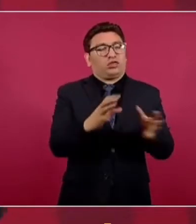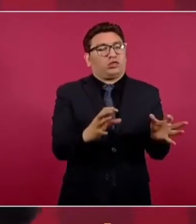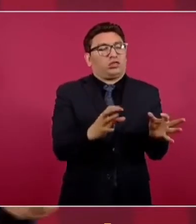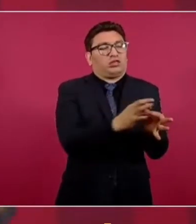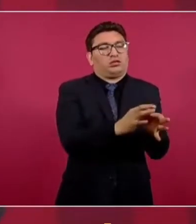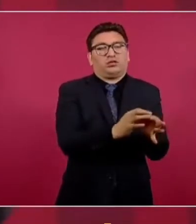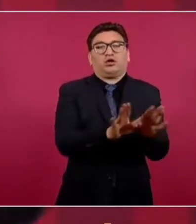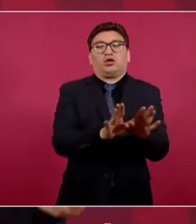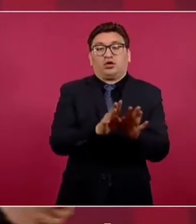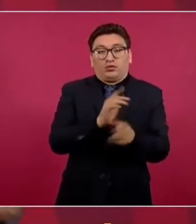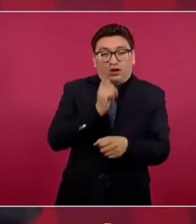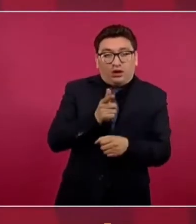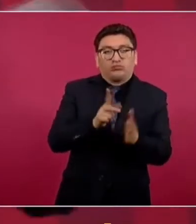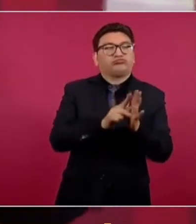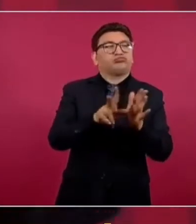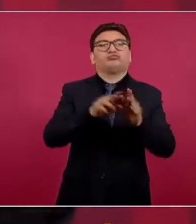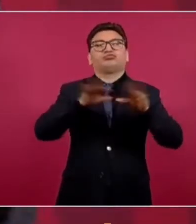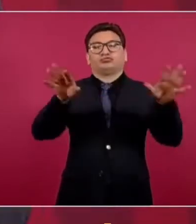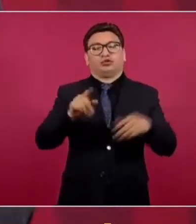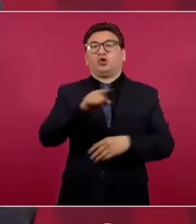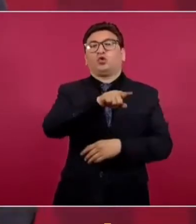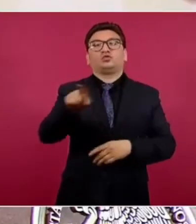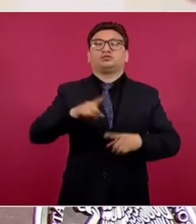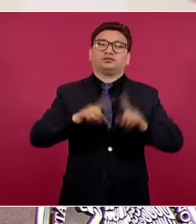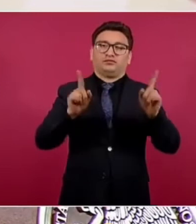pues que haga estos cuestionamientos. Ustedes, porque